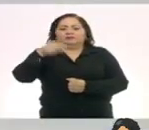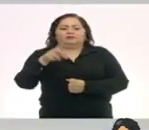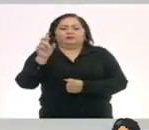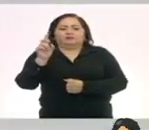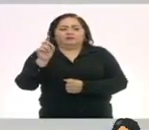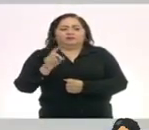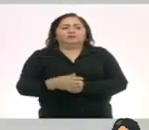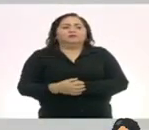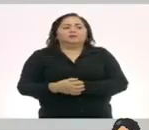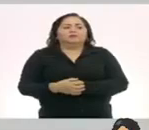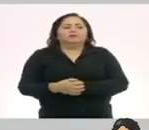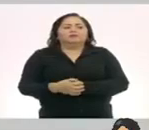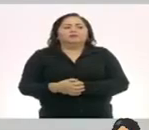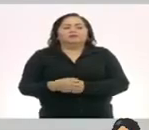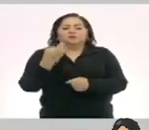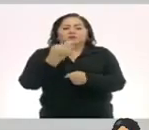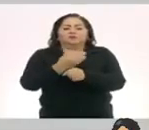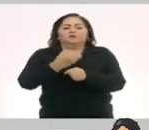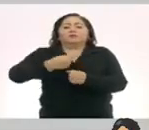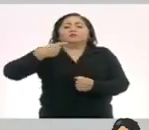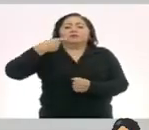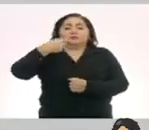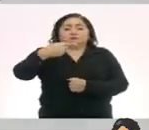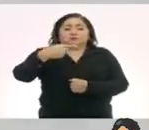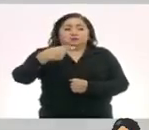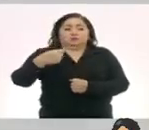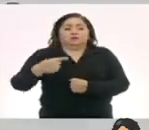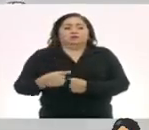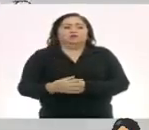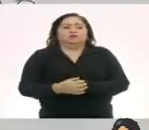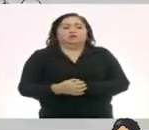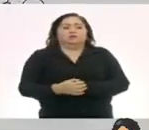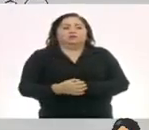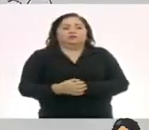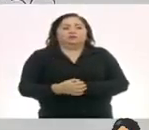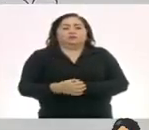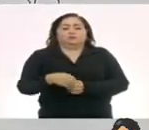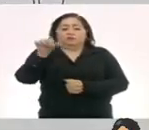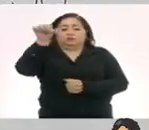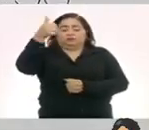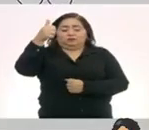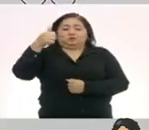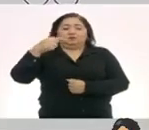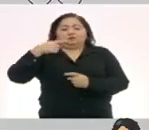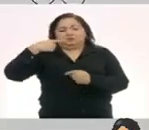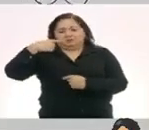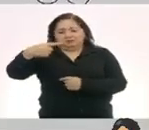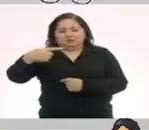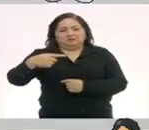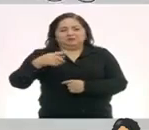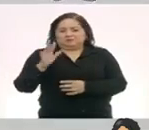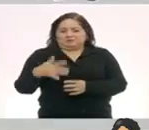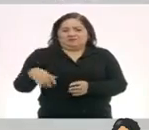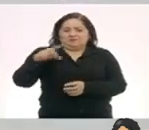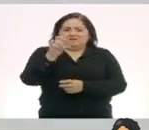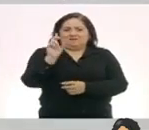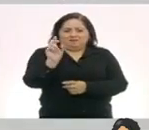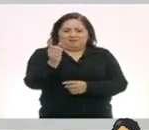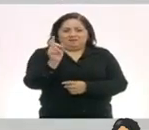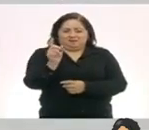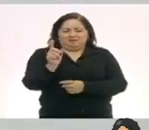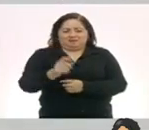Entonces, primero, lo que vamos a restar es el entero. Ajá. Menos lo que nosotras ya aportamos para